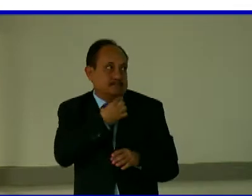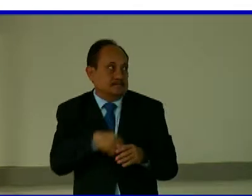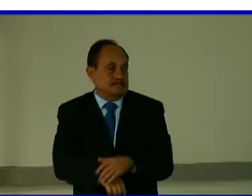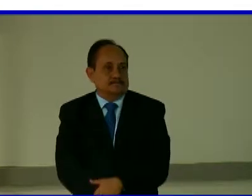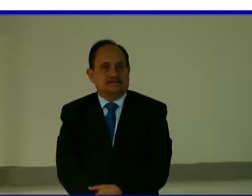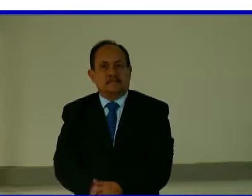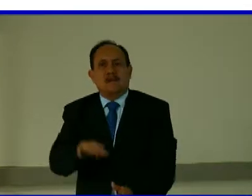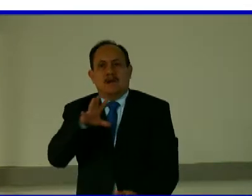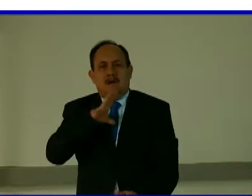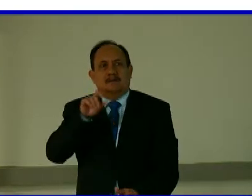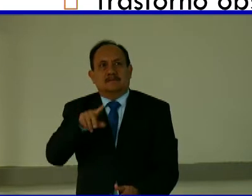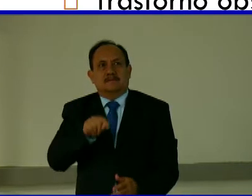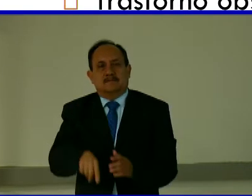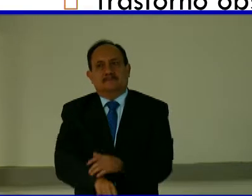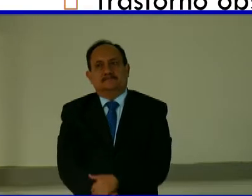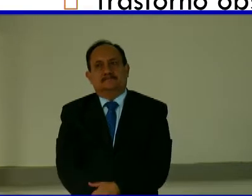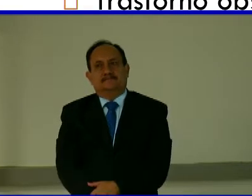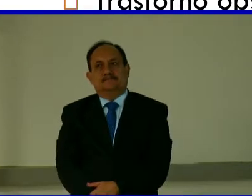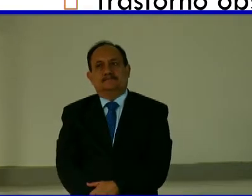Tenemos